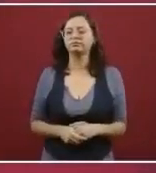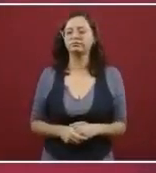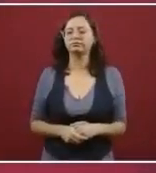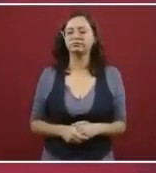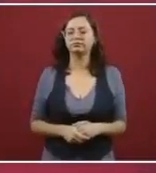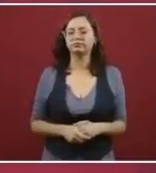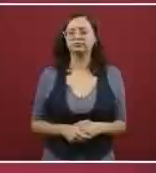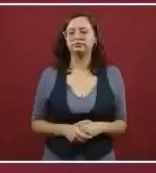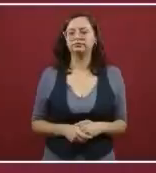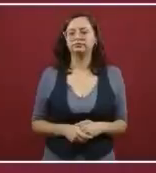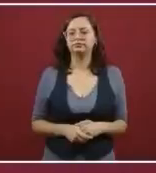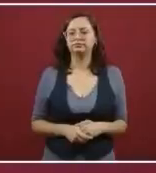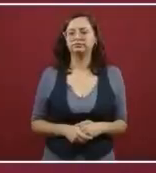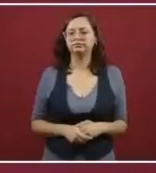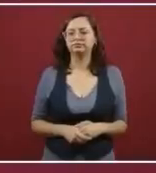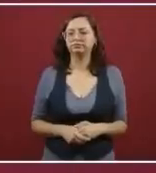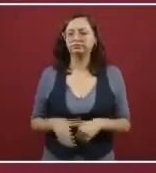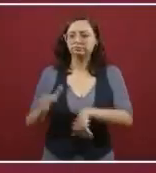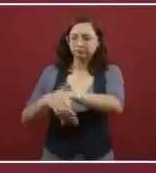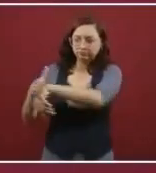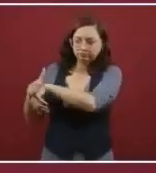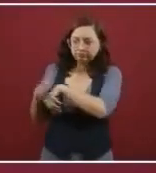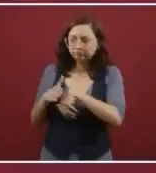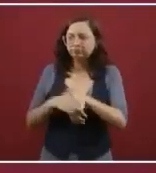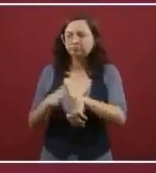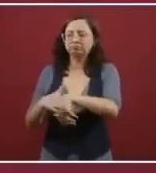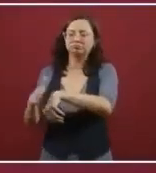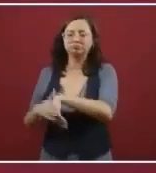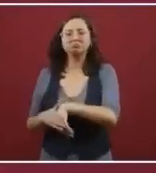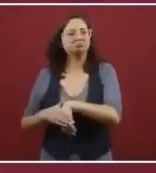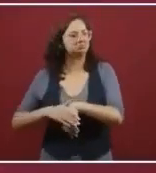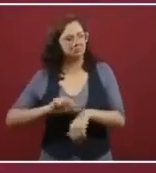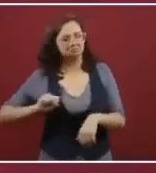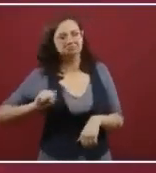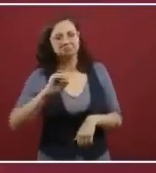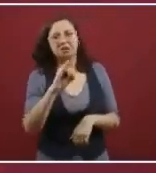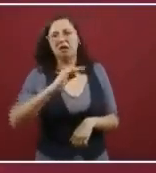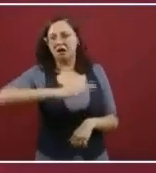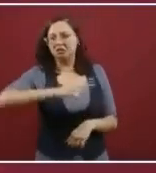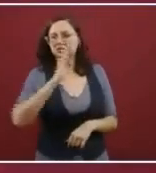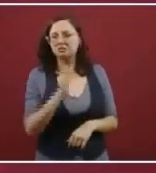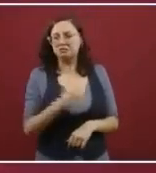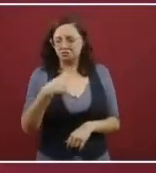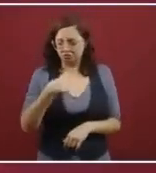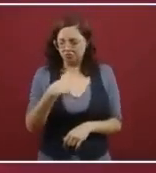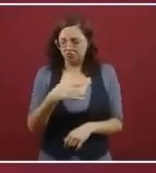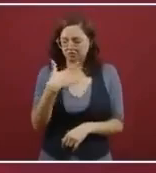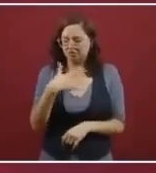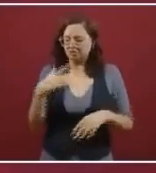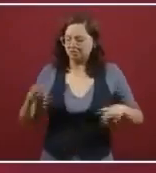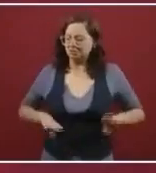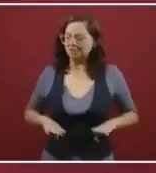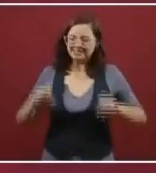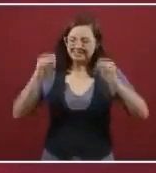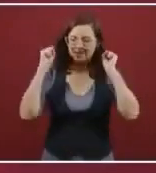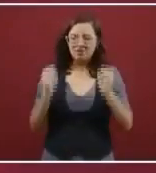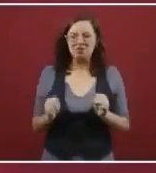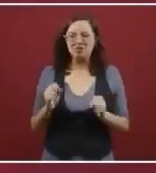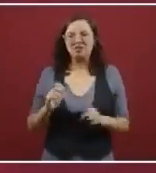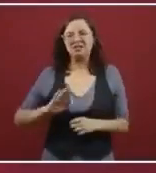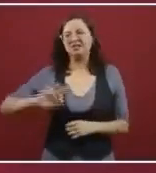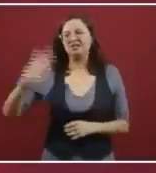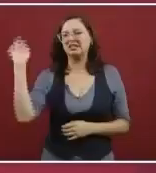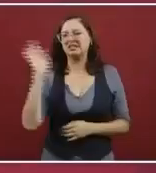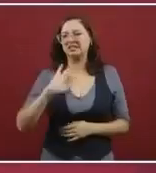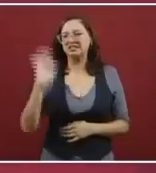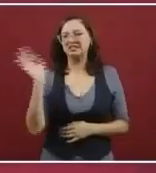acudir a nuestra convocatoria. Estoy seguro de eso y a lo mejor voy a dedicar, hasta voy a